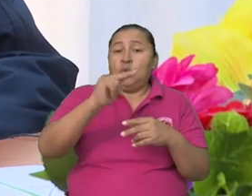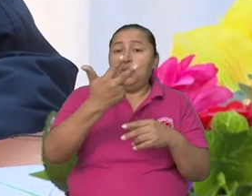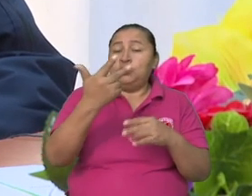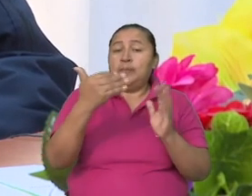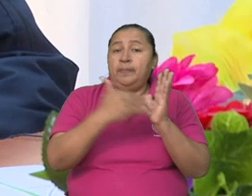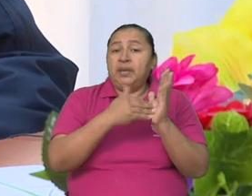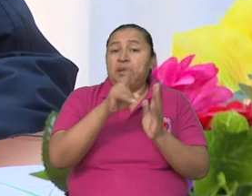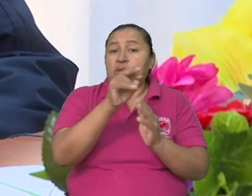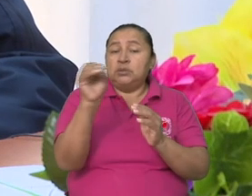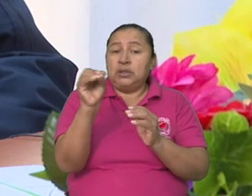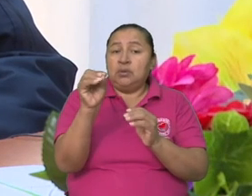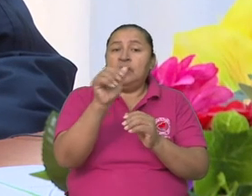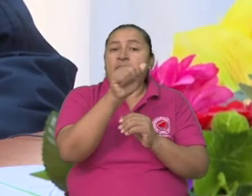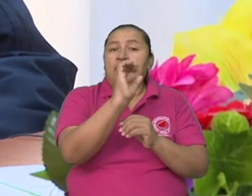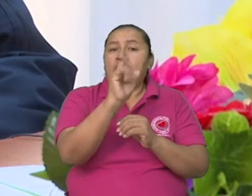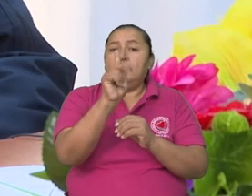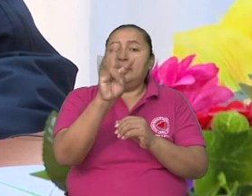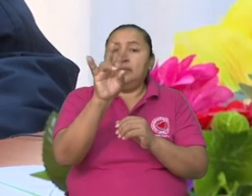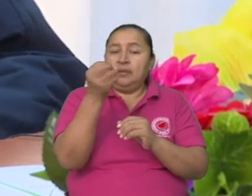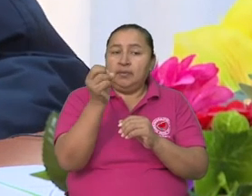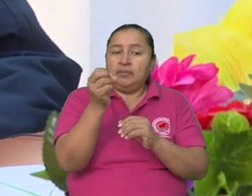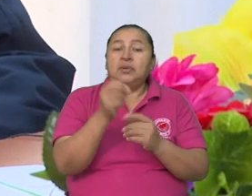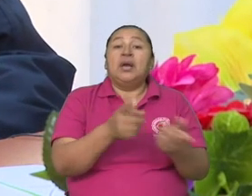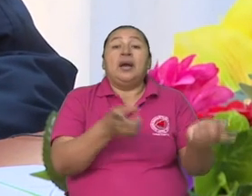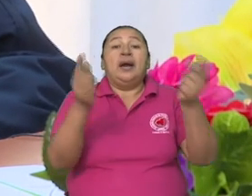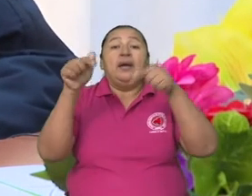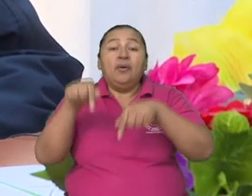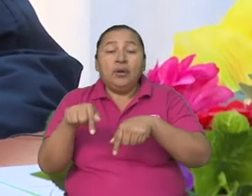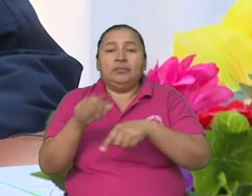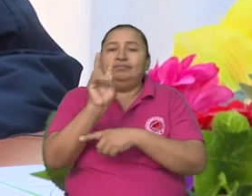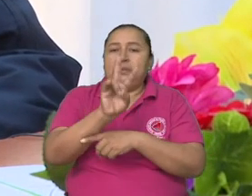8,200 en activos y hoy contamos con